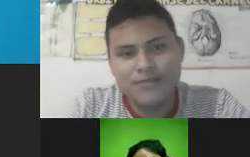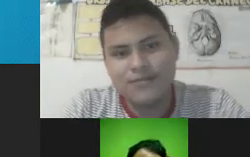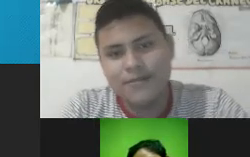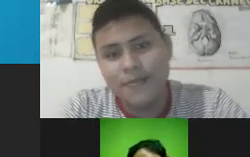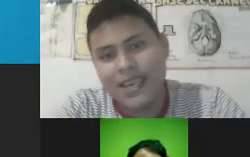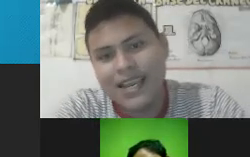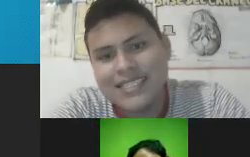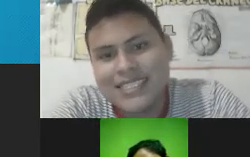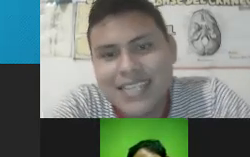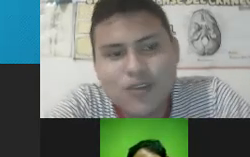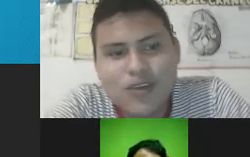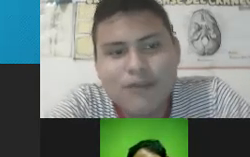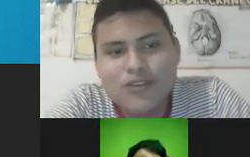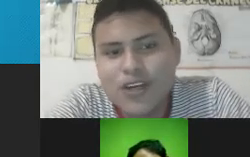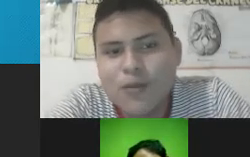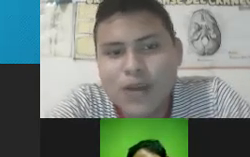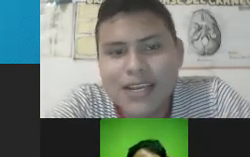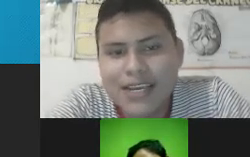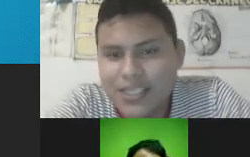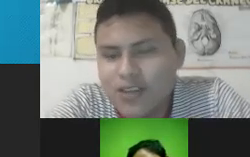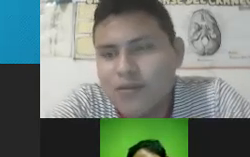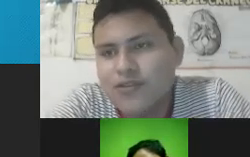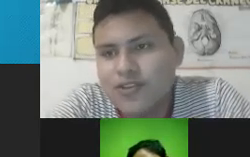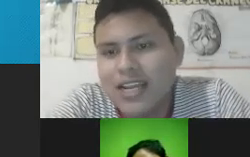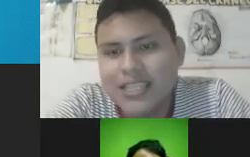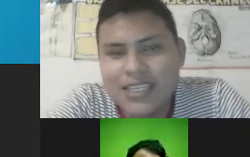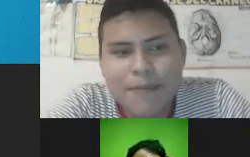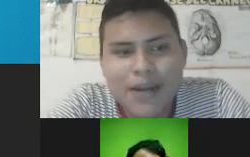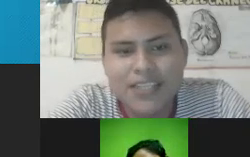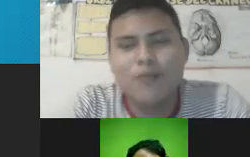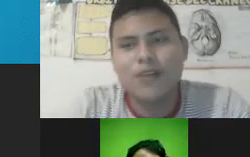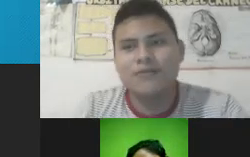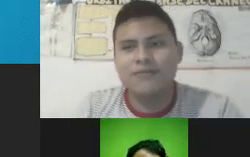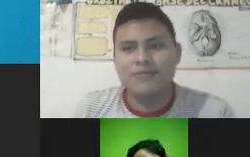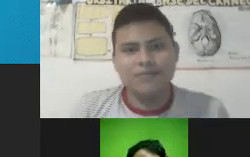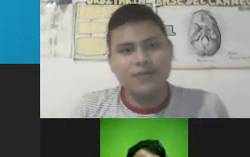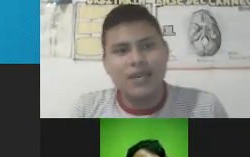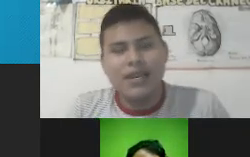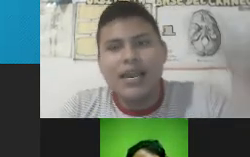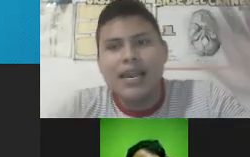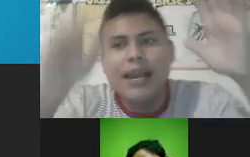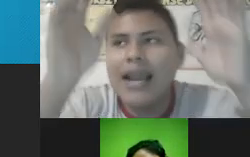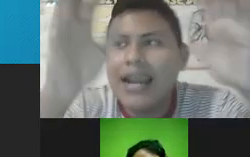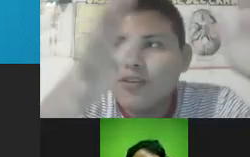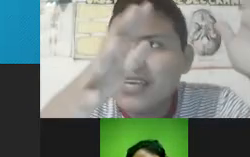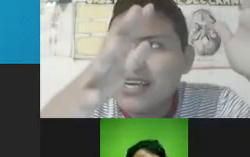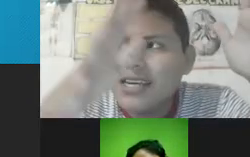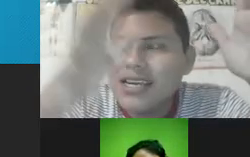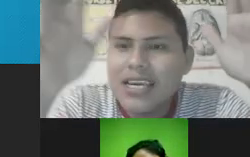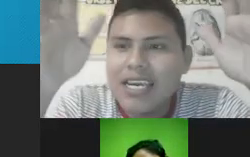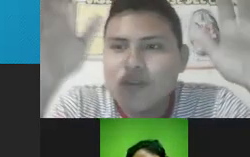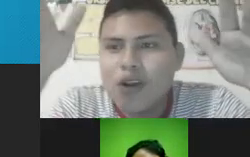Fisiología. Es la ciencia que estudia las funciones corporales, es decir, cómo funcionan las distintas partes del cuerpo. La